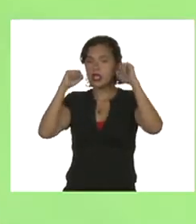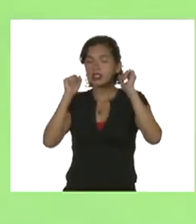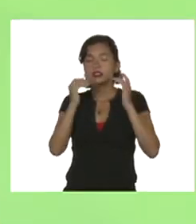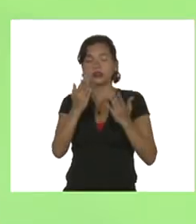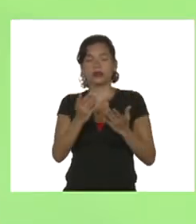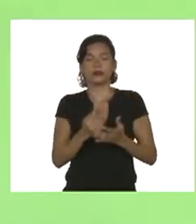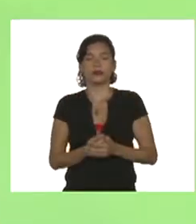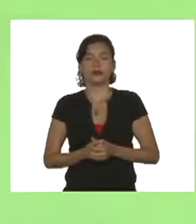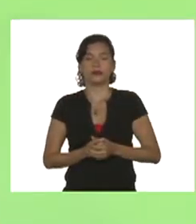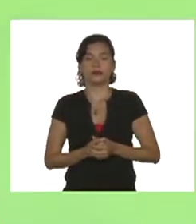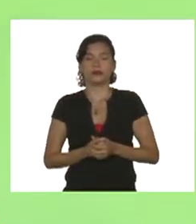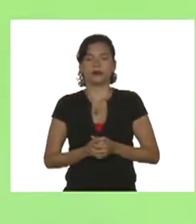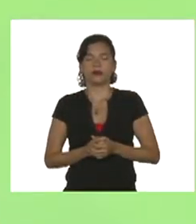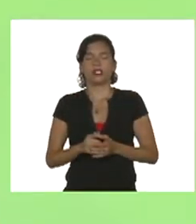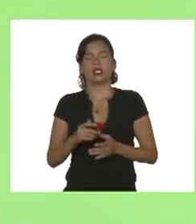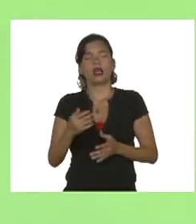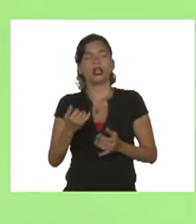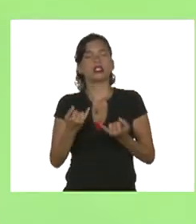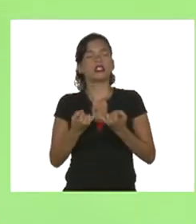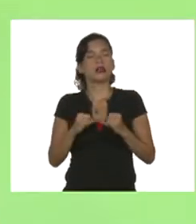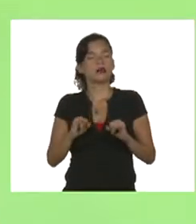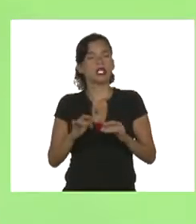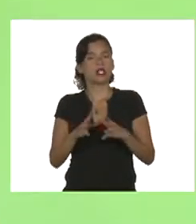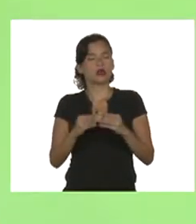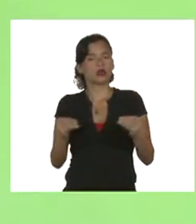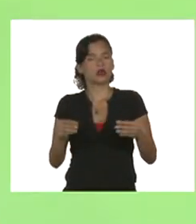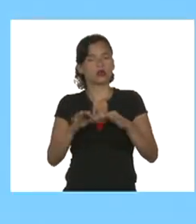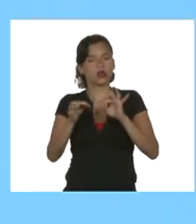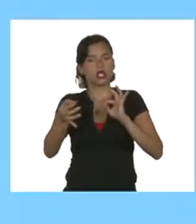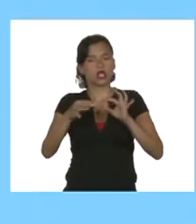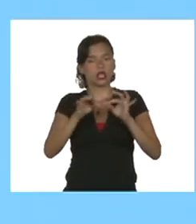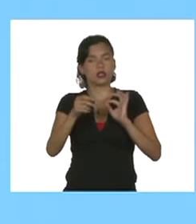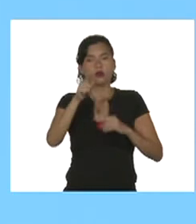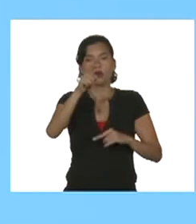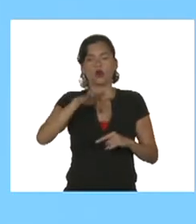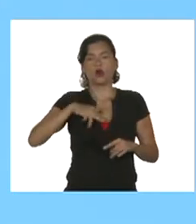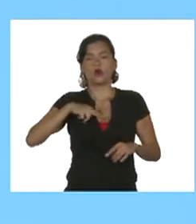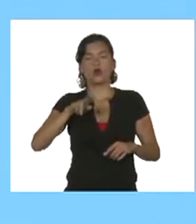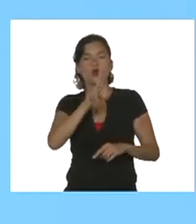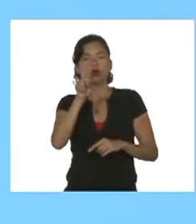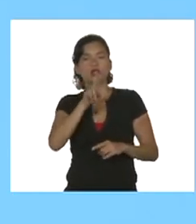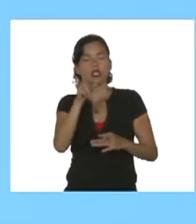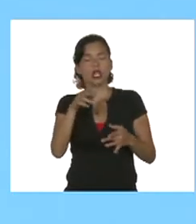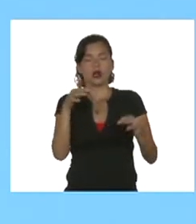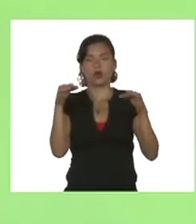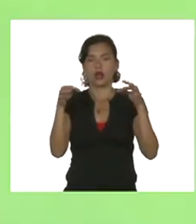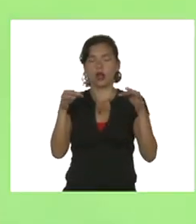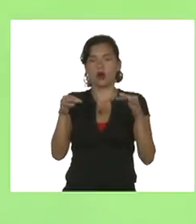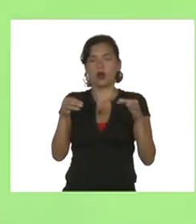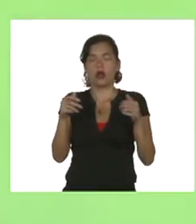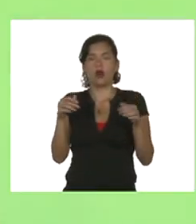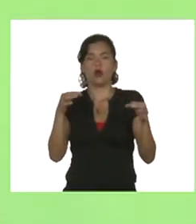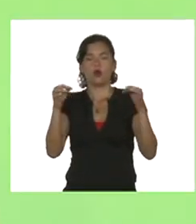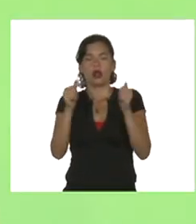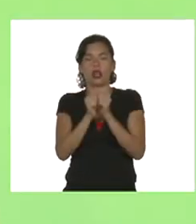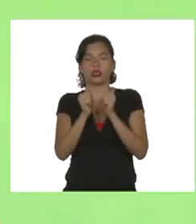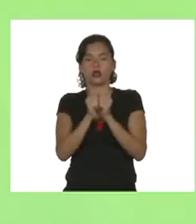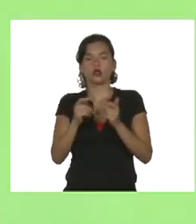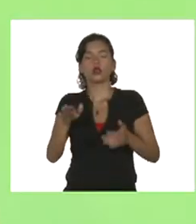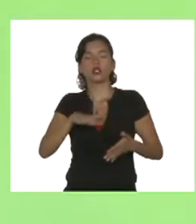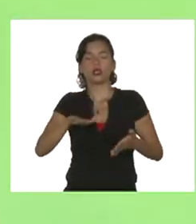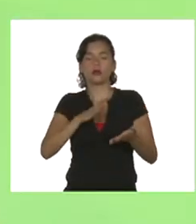hecho, también al terminar con estos rasgados, ellos pueden utilizar una hoja o cartón a donde ellos también pueden pegarlo